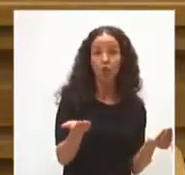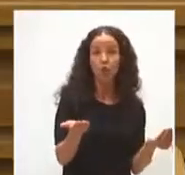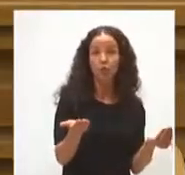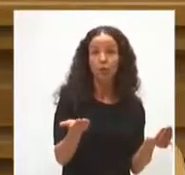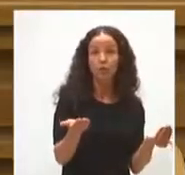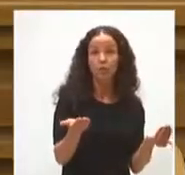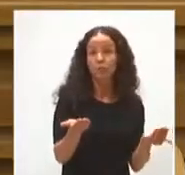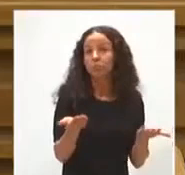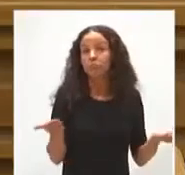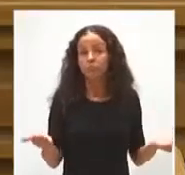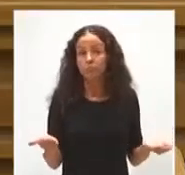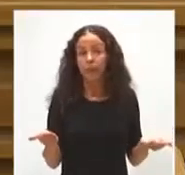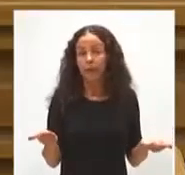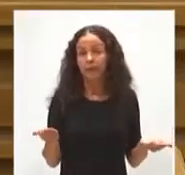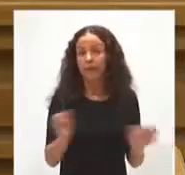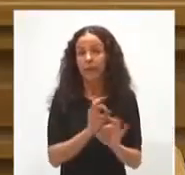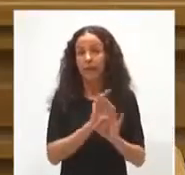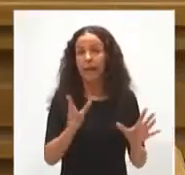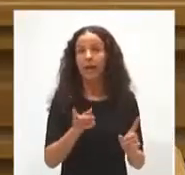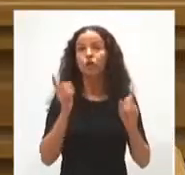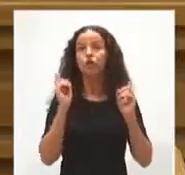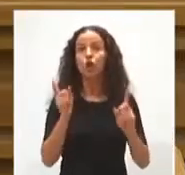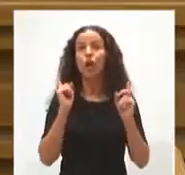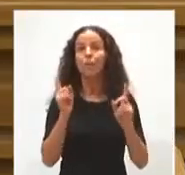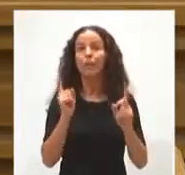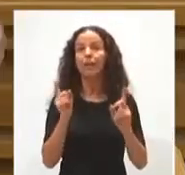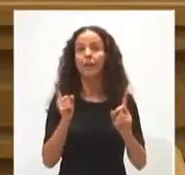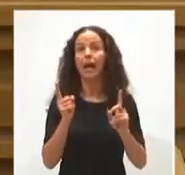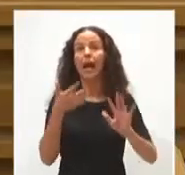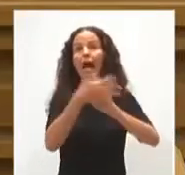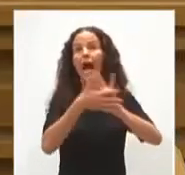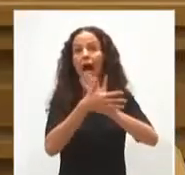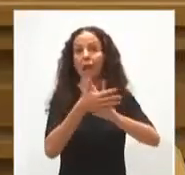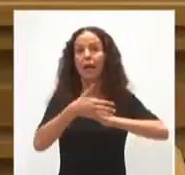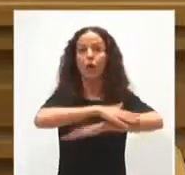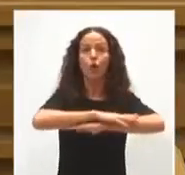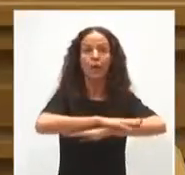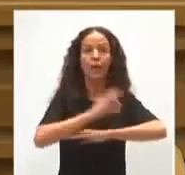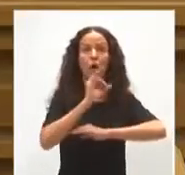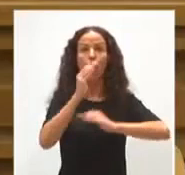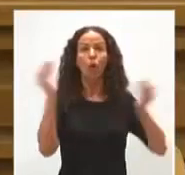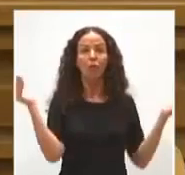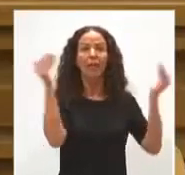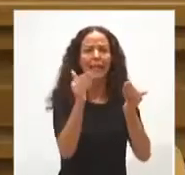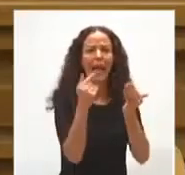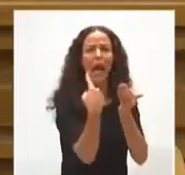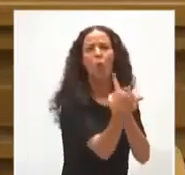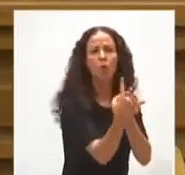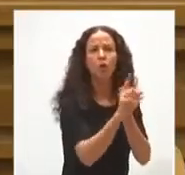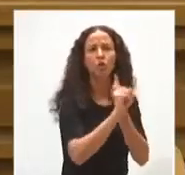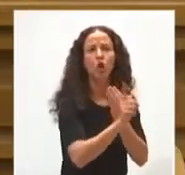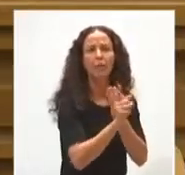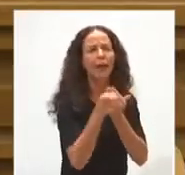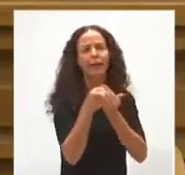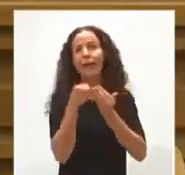voto de todos no me parece elemental solo el que plantea habla gobierna o se dirige a los suyos es el que no puede